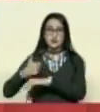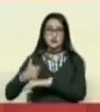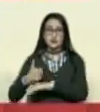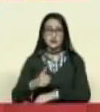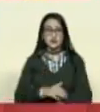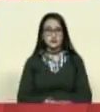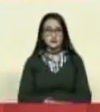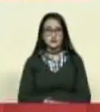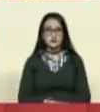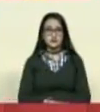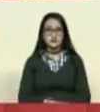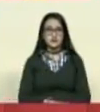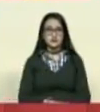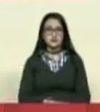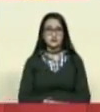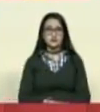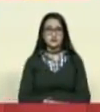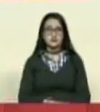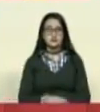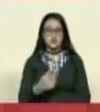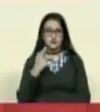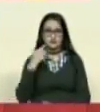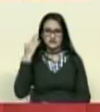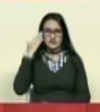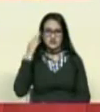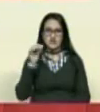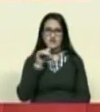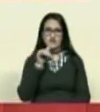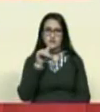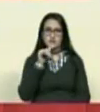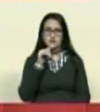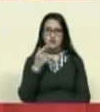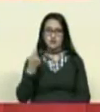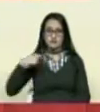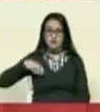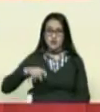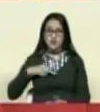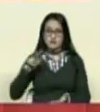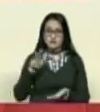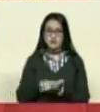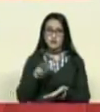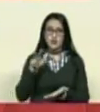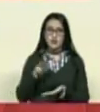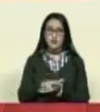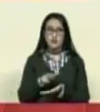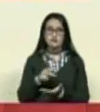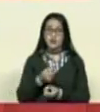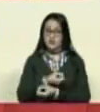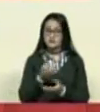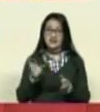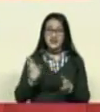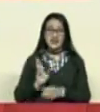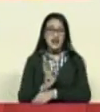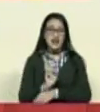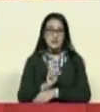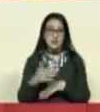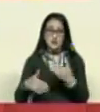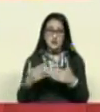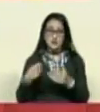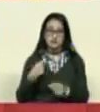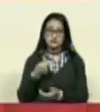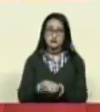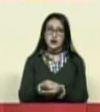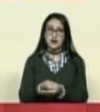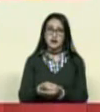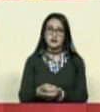la milicia, conozcan parte de esta, de este dinero que estoy aprobando para que este dinero llegue de manera inmediata. Y así